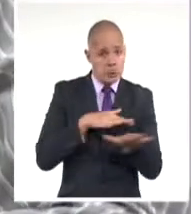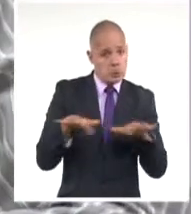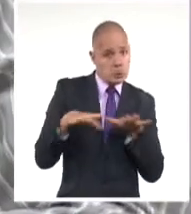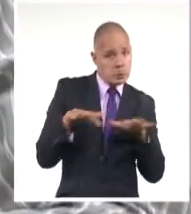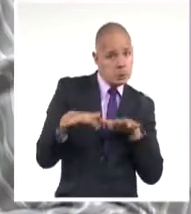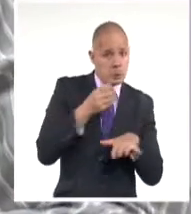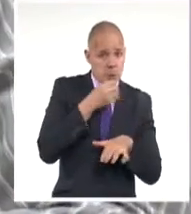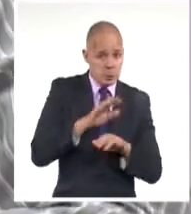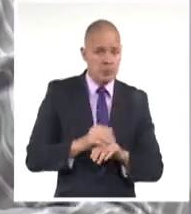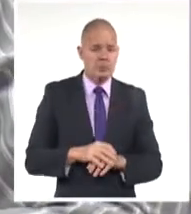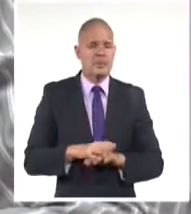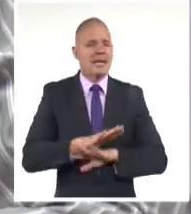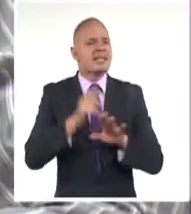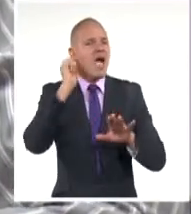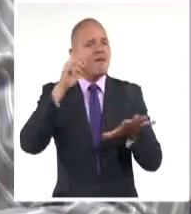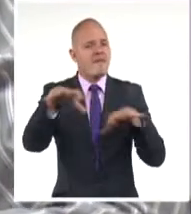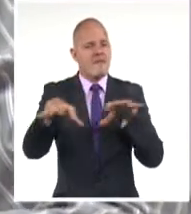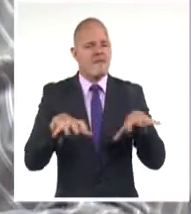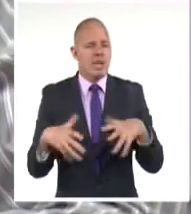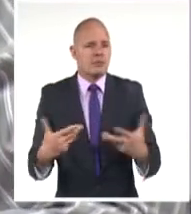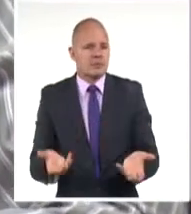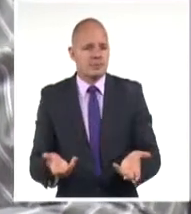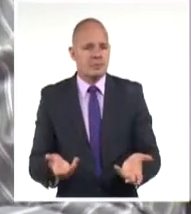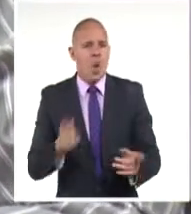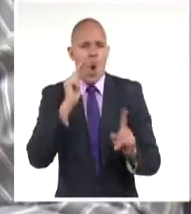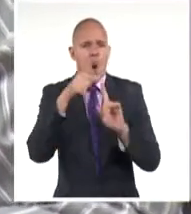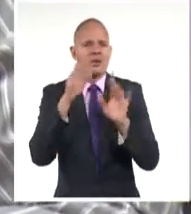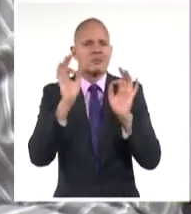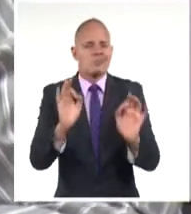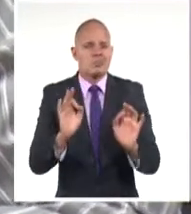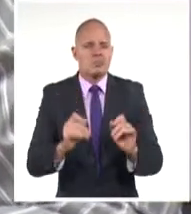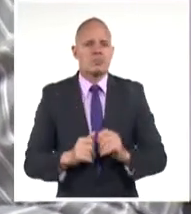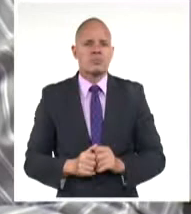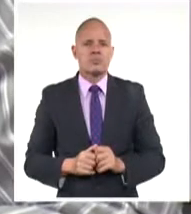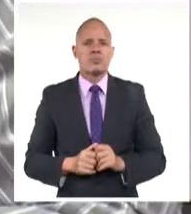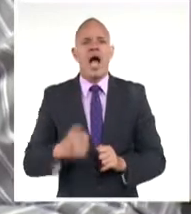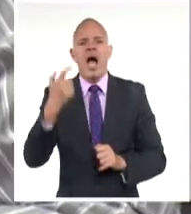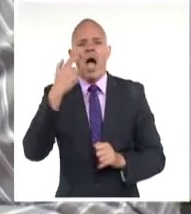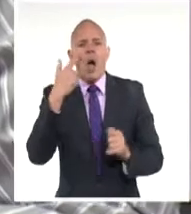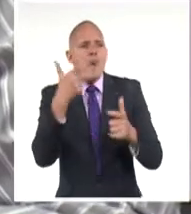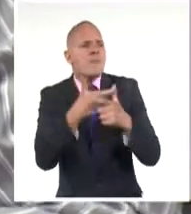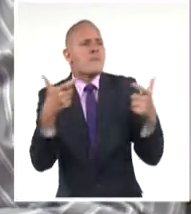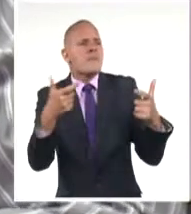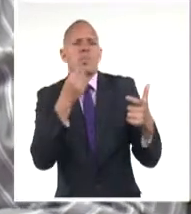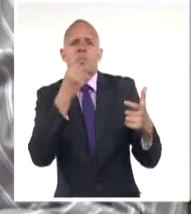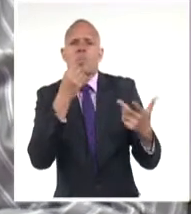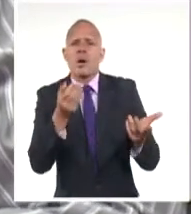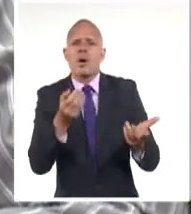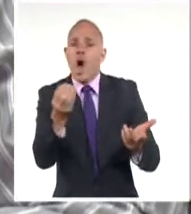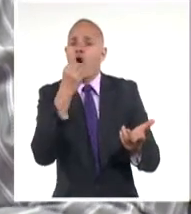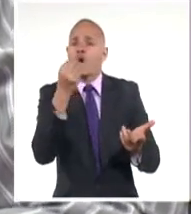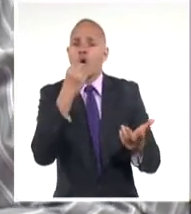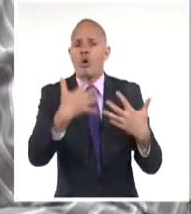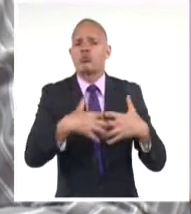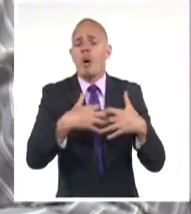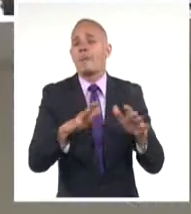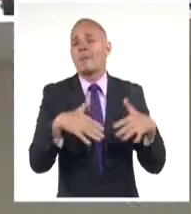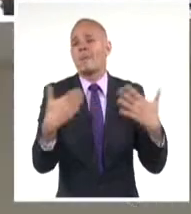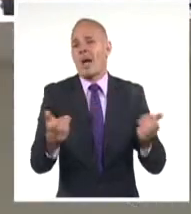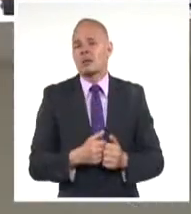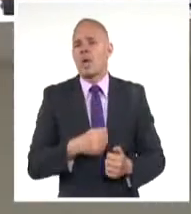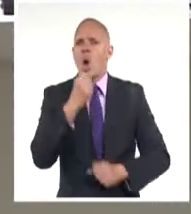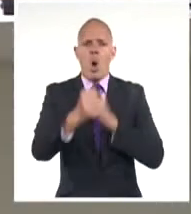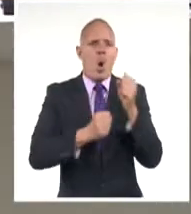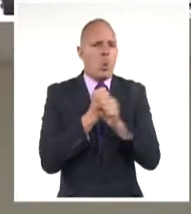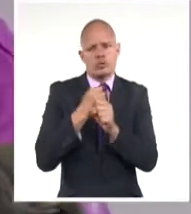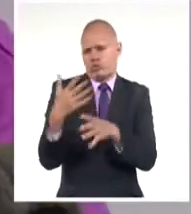estamos haciendo la feria con el objetivo de impulsar la producción nacional de alimentos en Cuba, utilizando todos los resortes